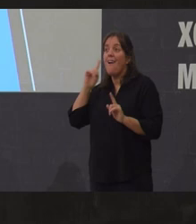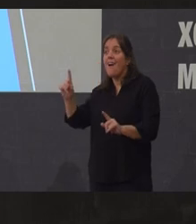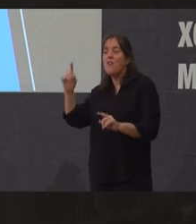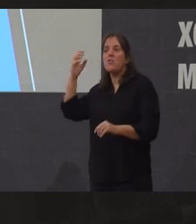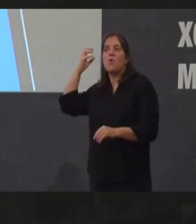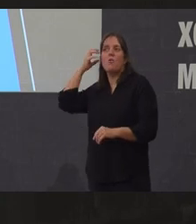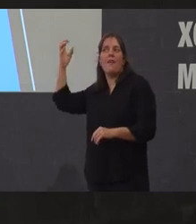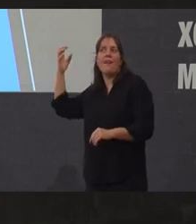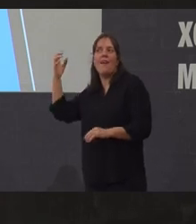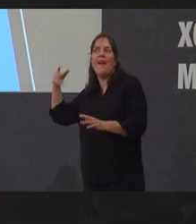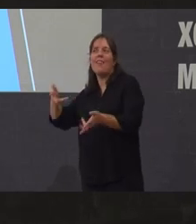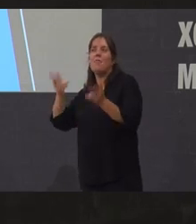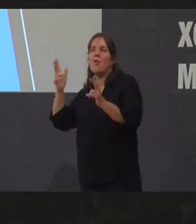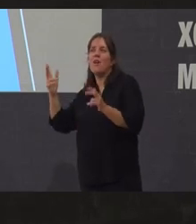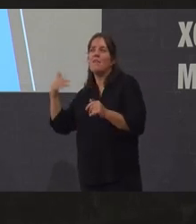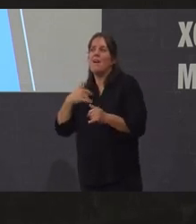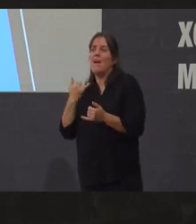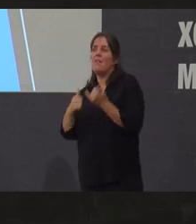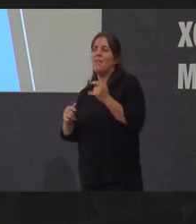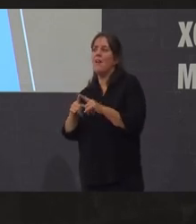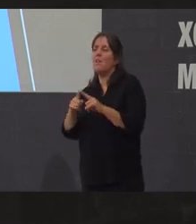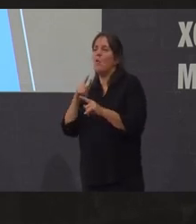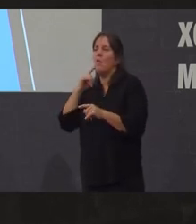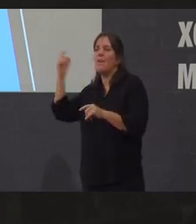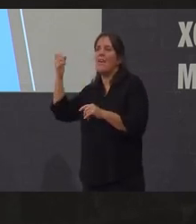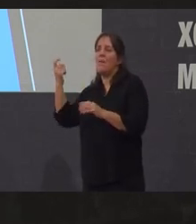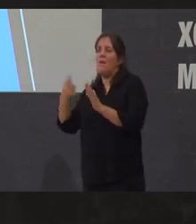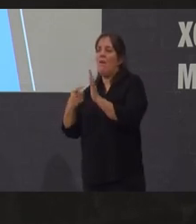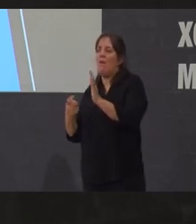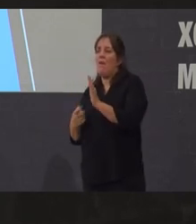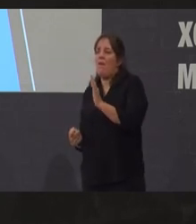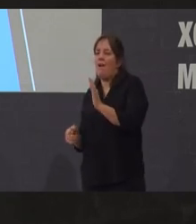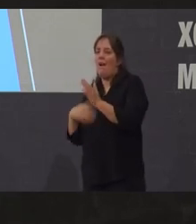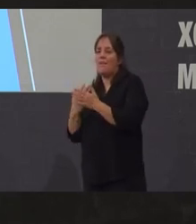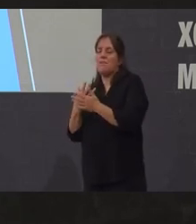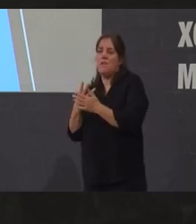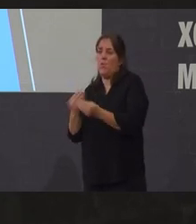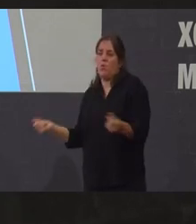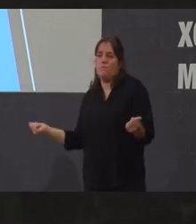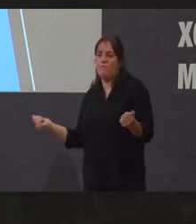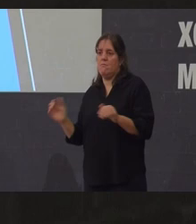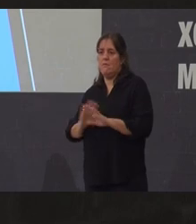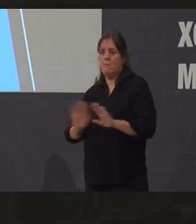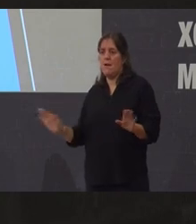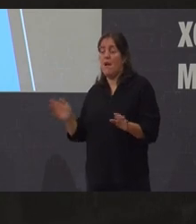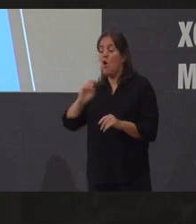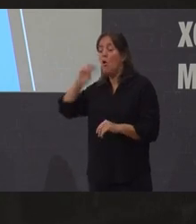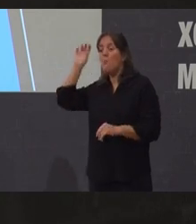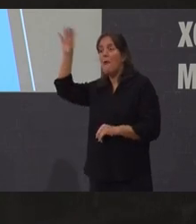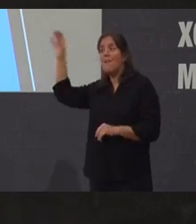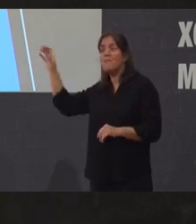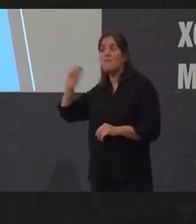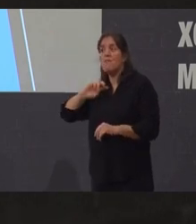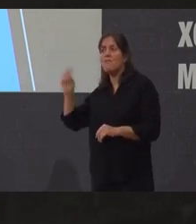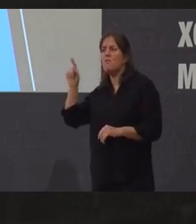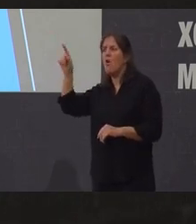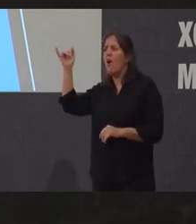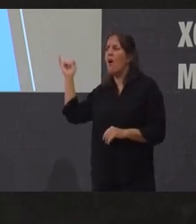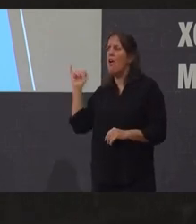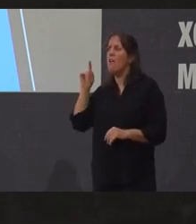quitándolle cousas hasta que non quede monarquía. Pero, por exemplo, en outros países non pode